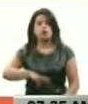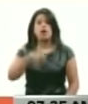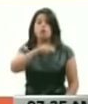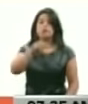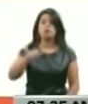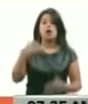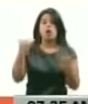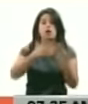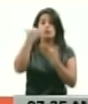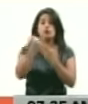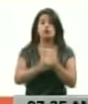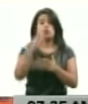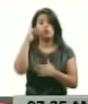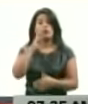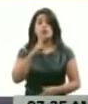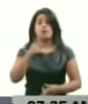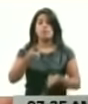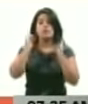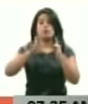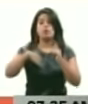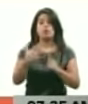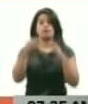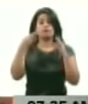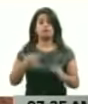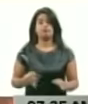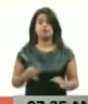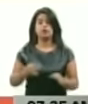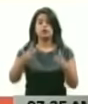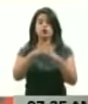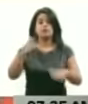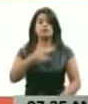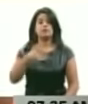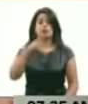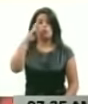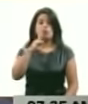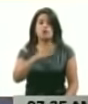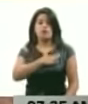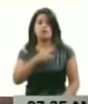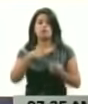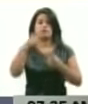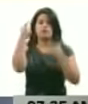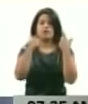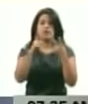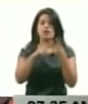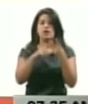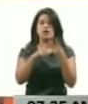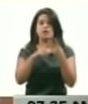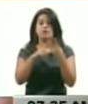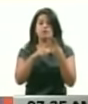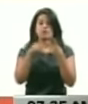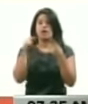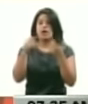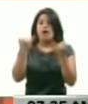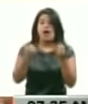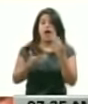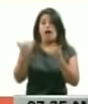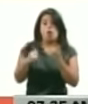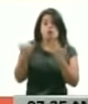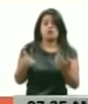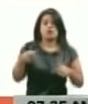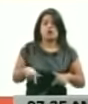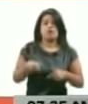proyecto bolivariano a tener arraizado lo que es ese sentir bolivariano, chavista, la historia que teníamos, que tenemos y hacia dónde